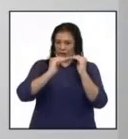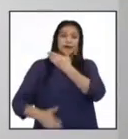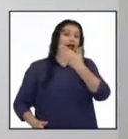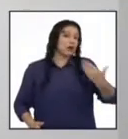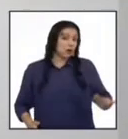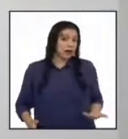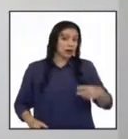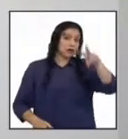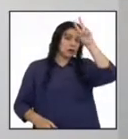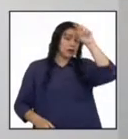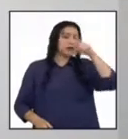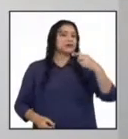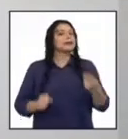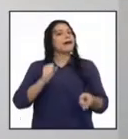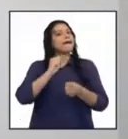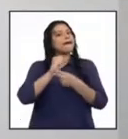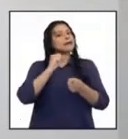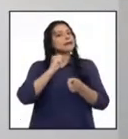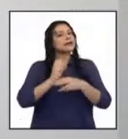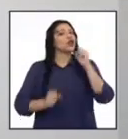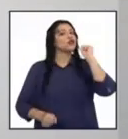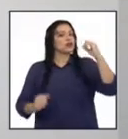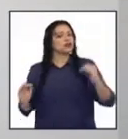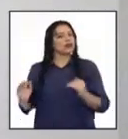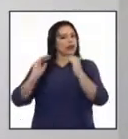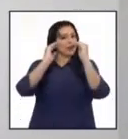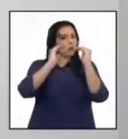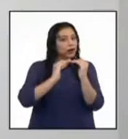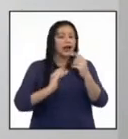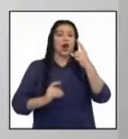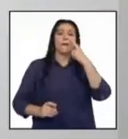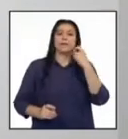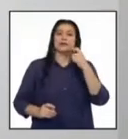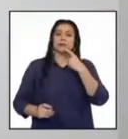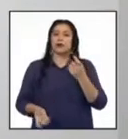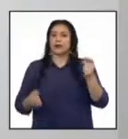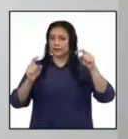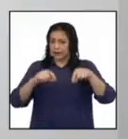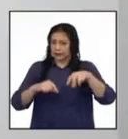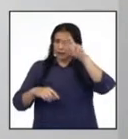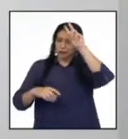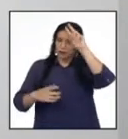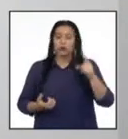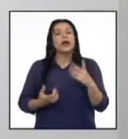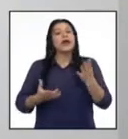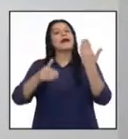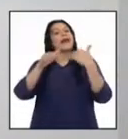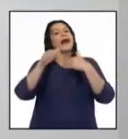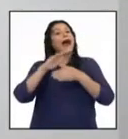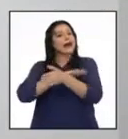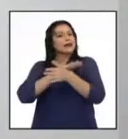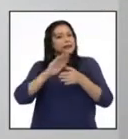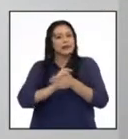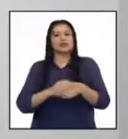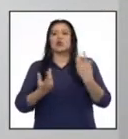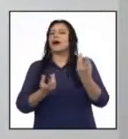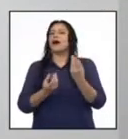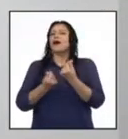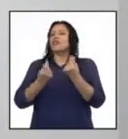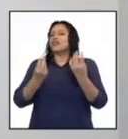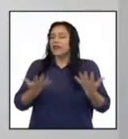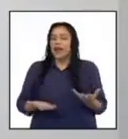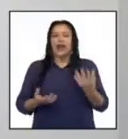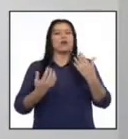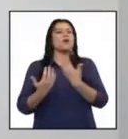Estado debe garantizar los derechos y la igualdad entre hombres y mujeres en el acceso a bienes